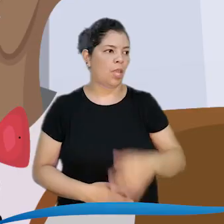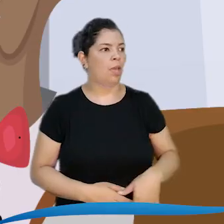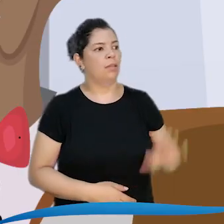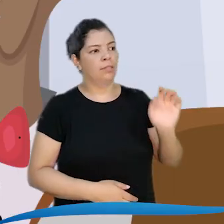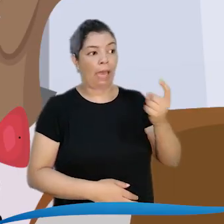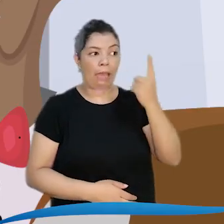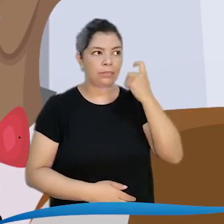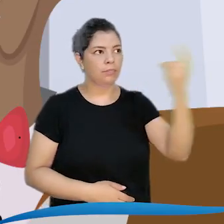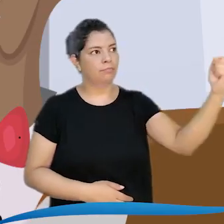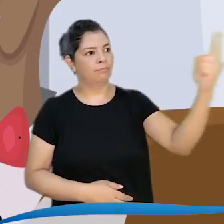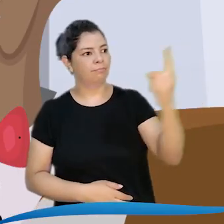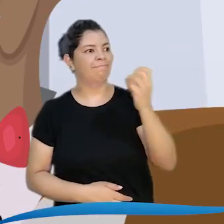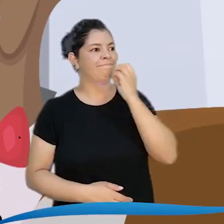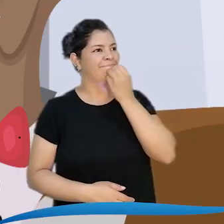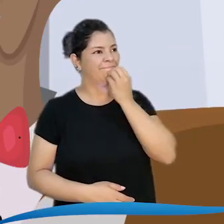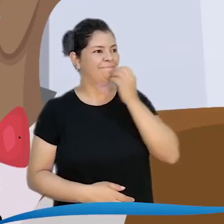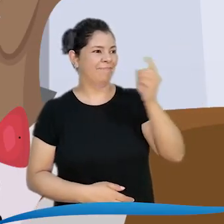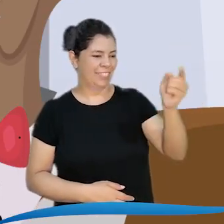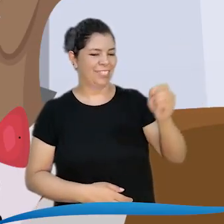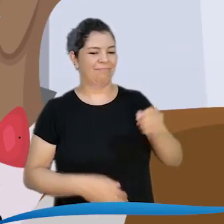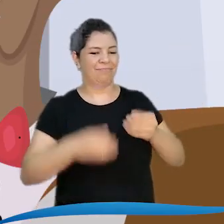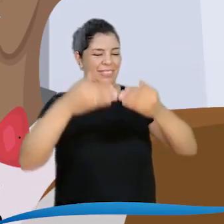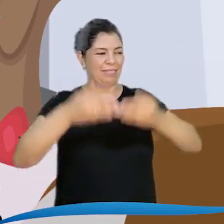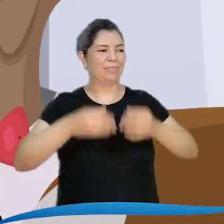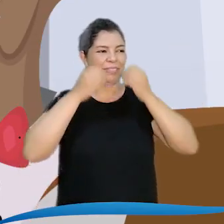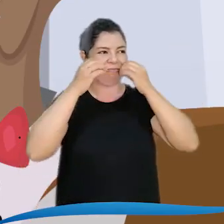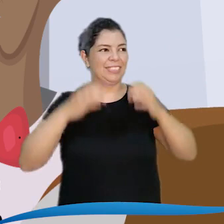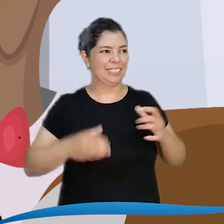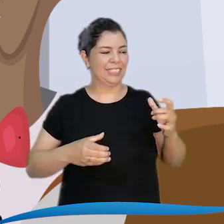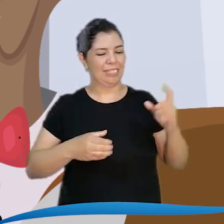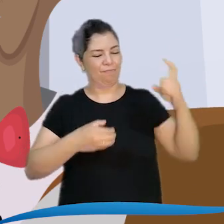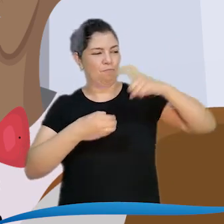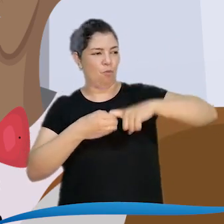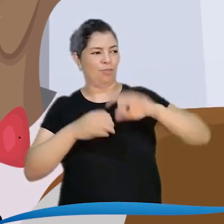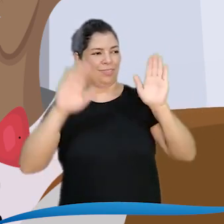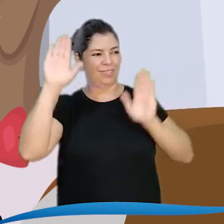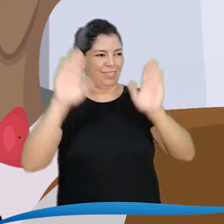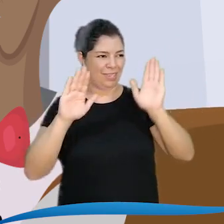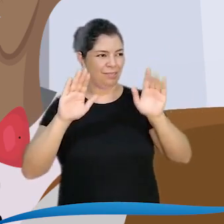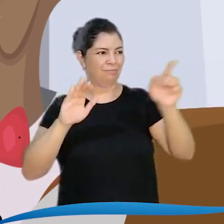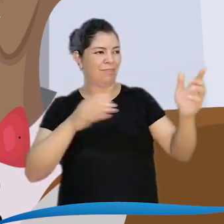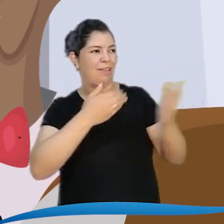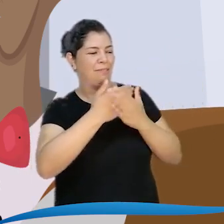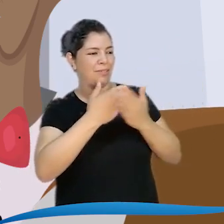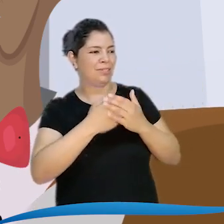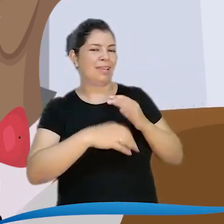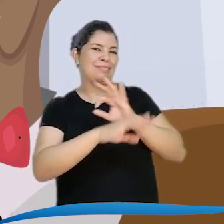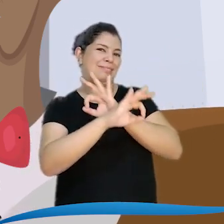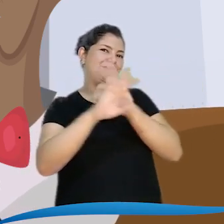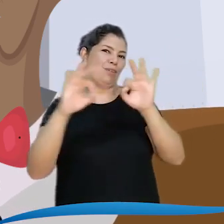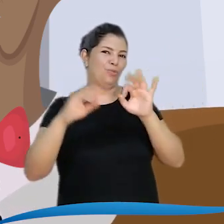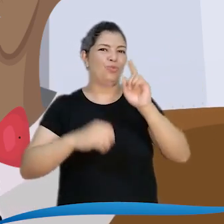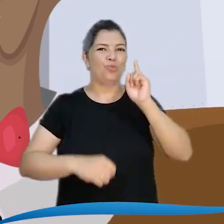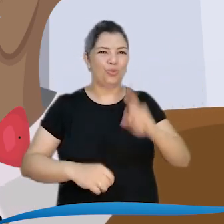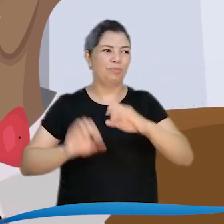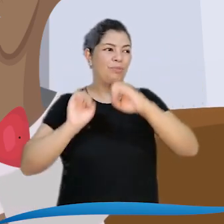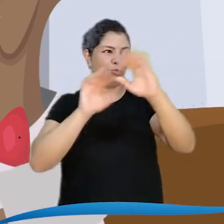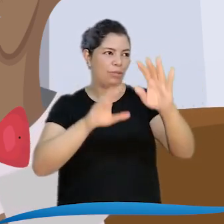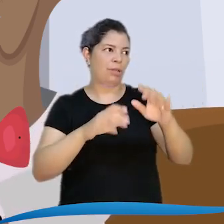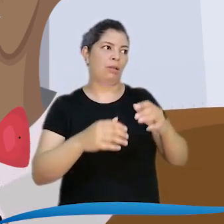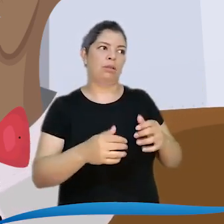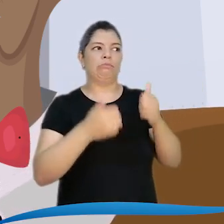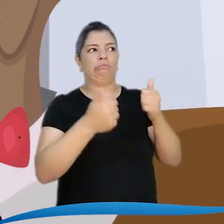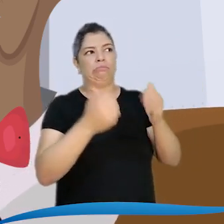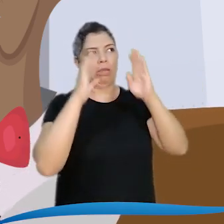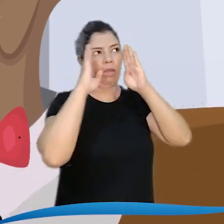a.m. Qué bueno que ayer pudimos atender al candidato postulado para representar la discapacidad física, que no podía seguir